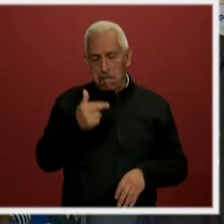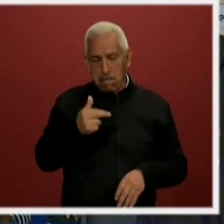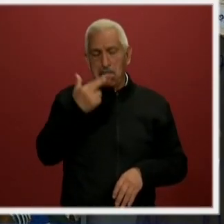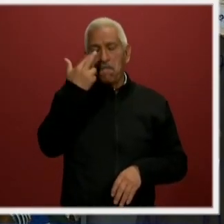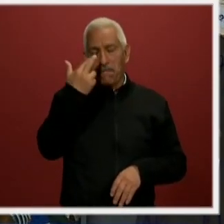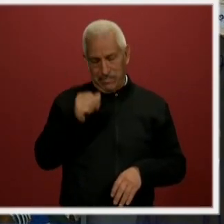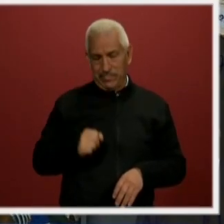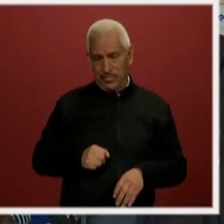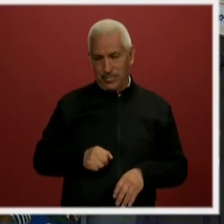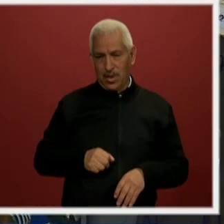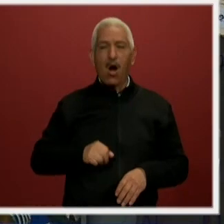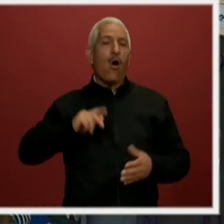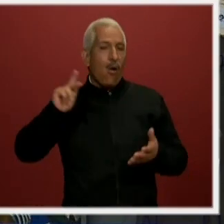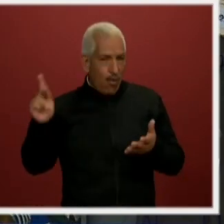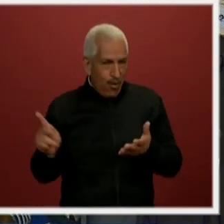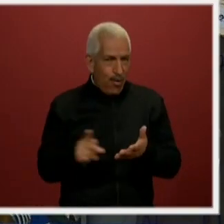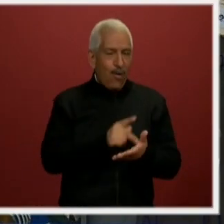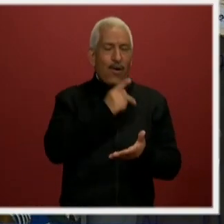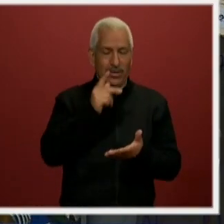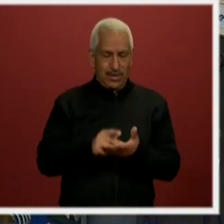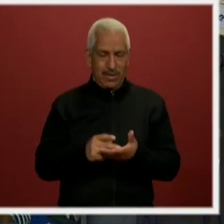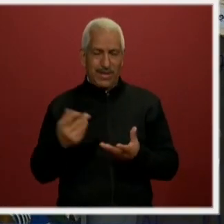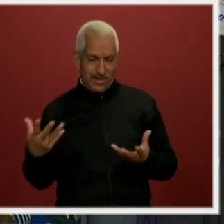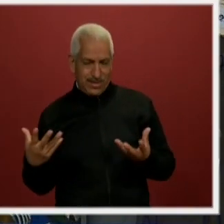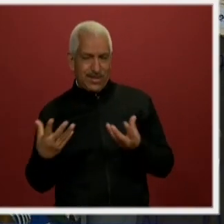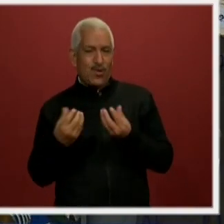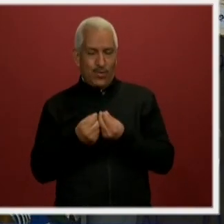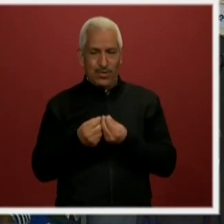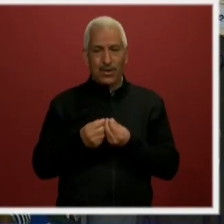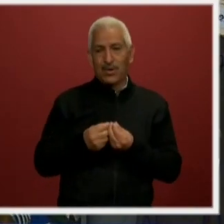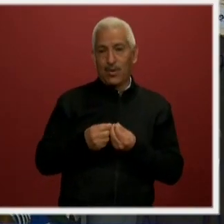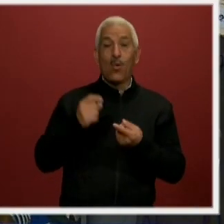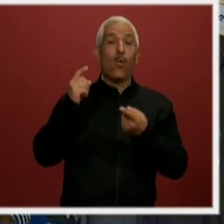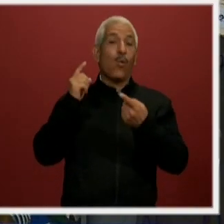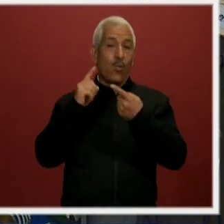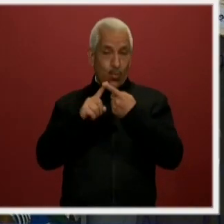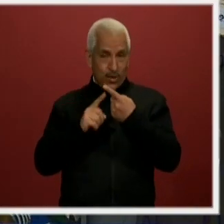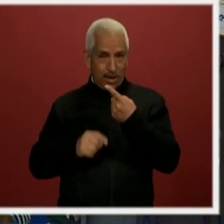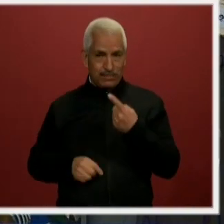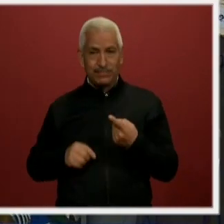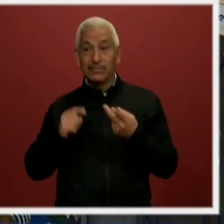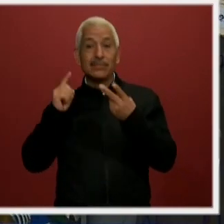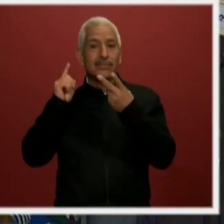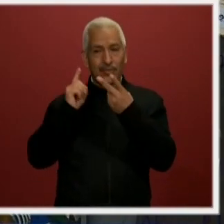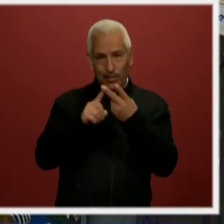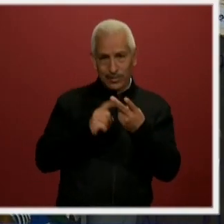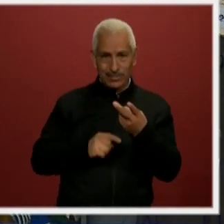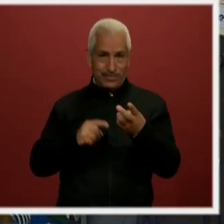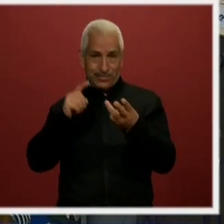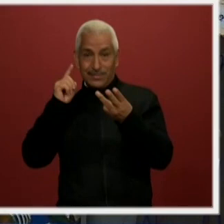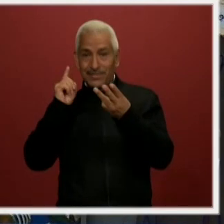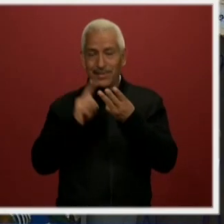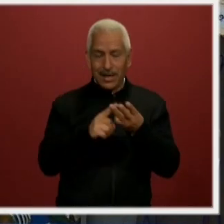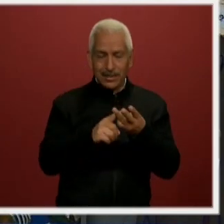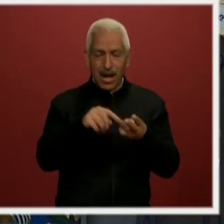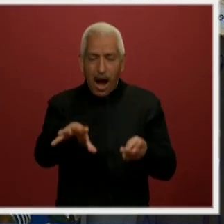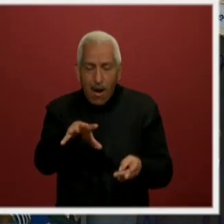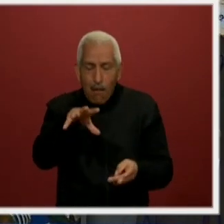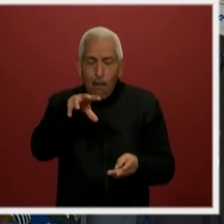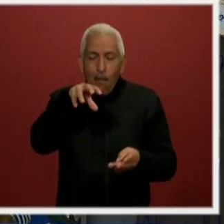más juntos tú lo tienes que hacer conmigo vale y una 23